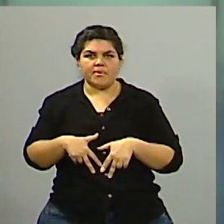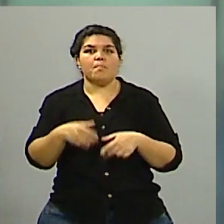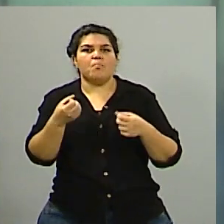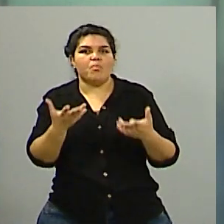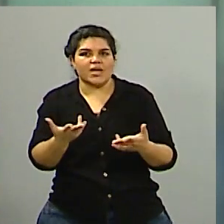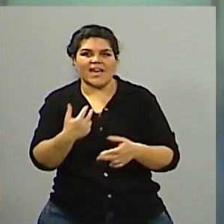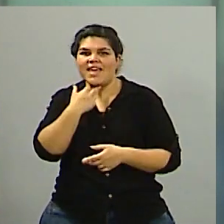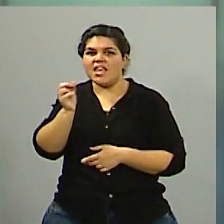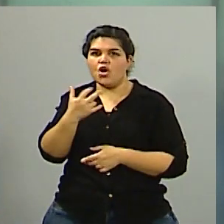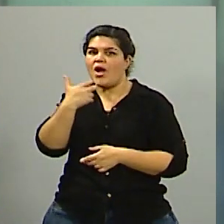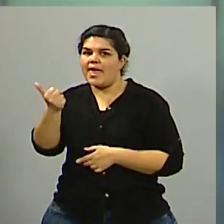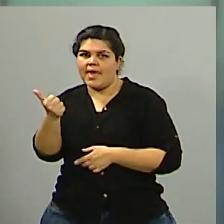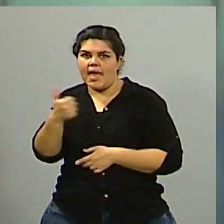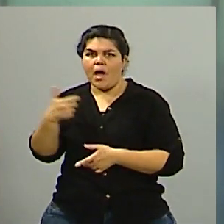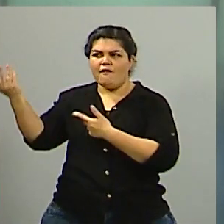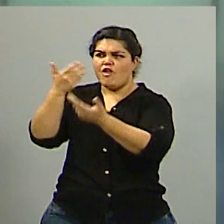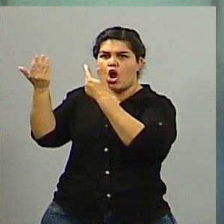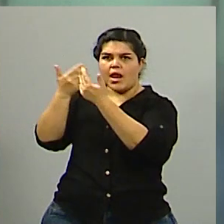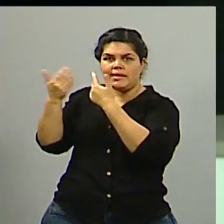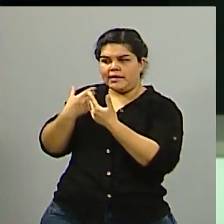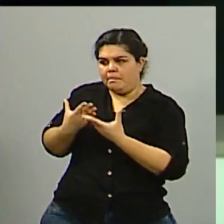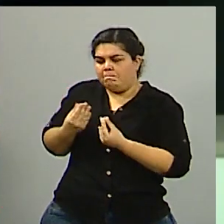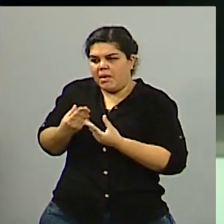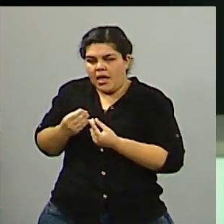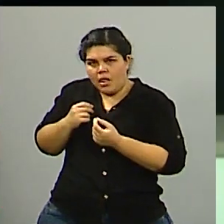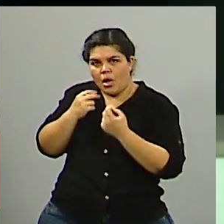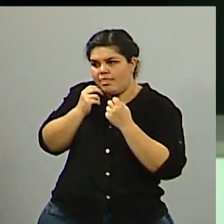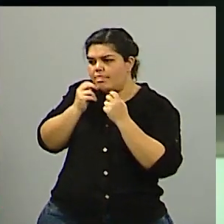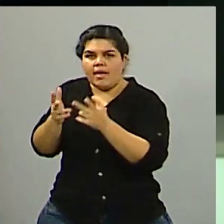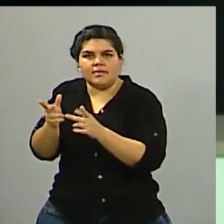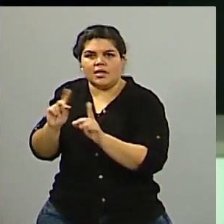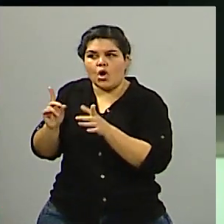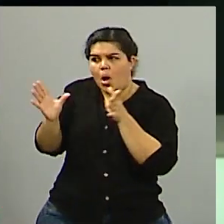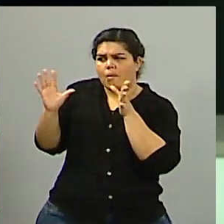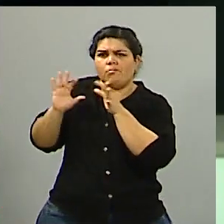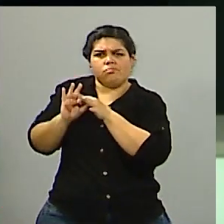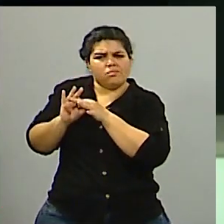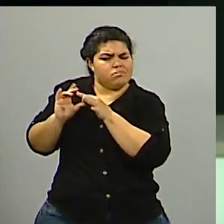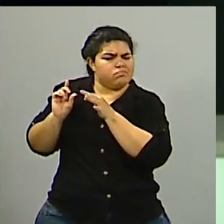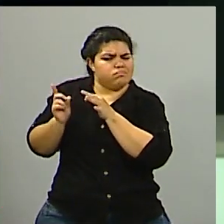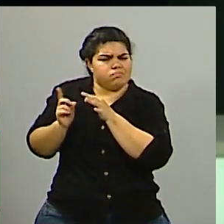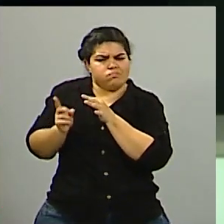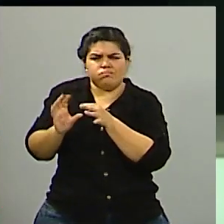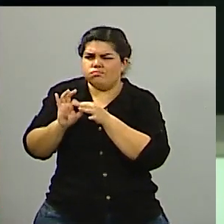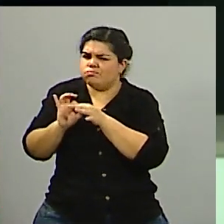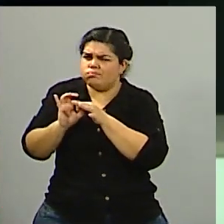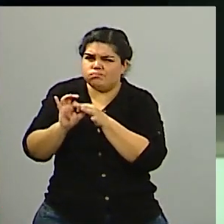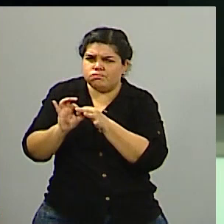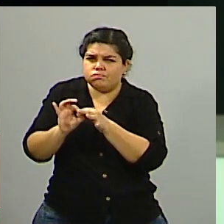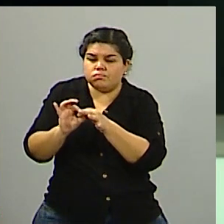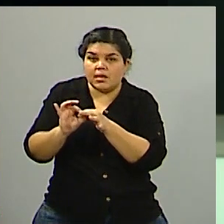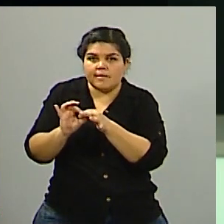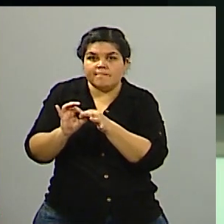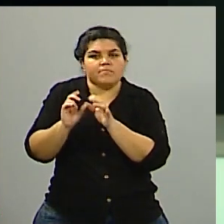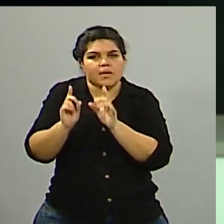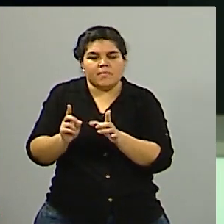quienes ejercen esa violencia. Y siempre está el temor, en el fondo, de perder ese vínculo de afecto. Por más de que esa persona mayor, esa